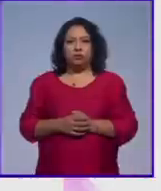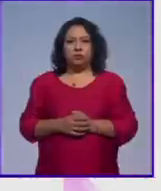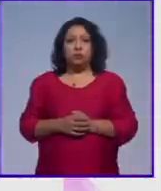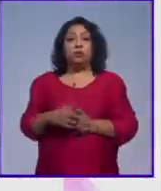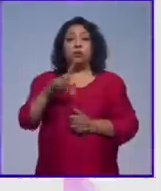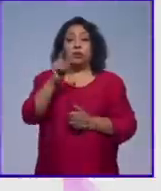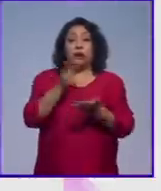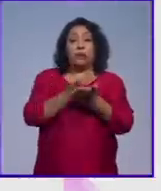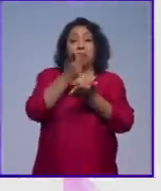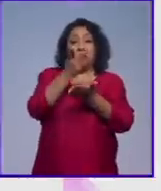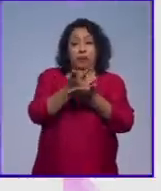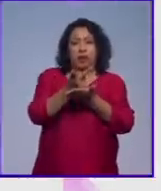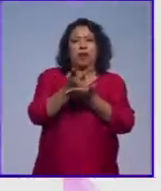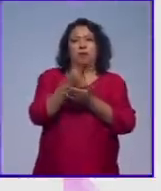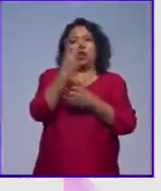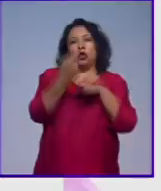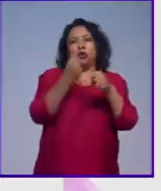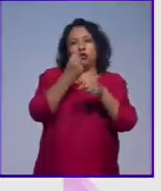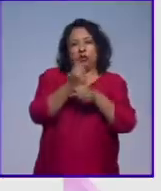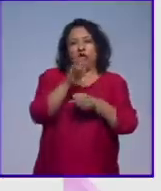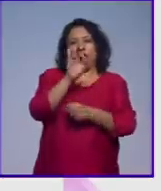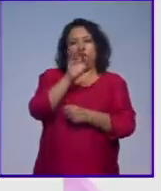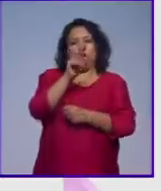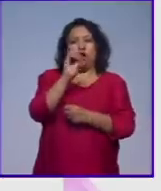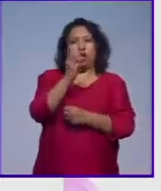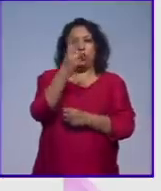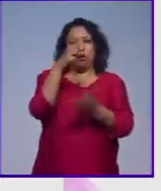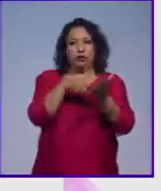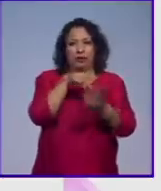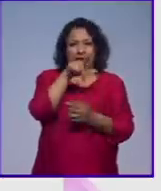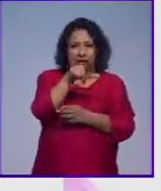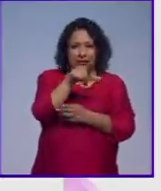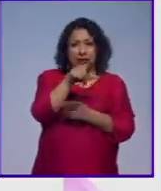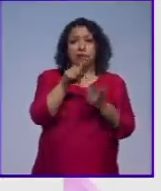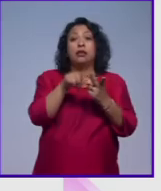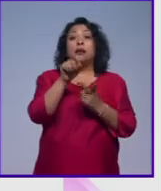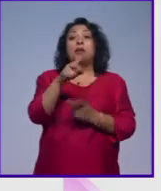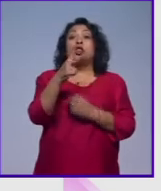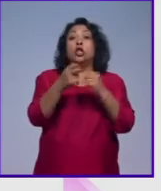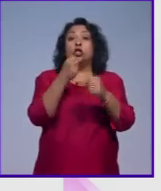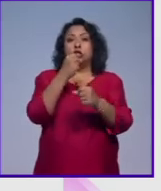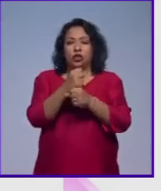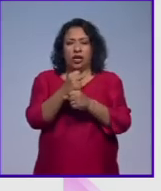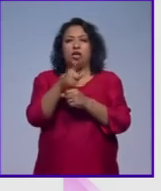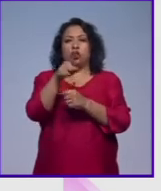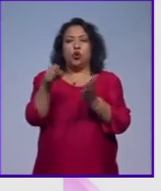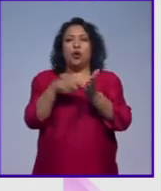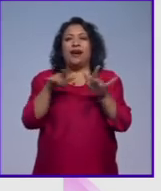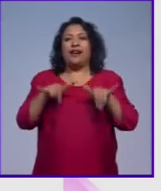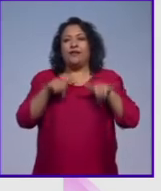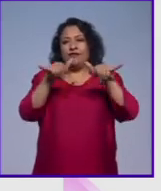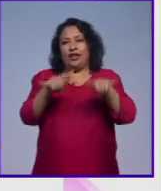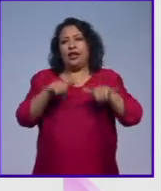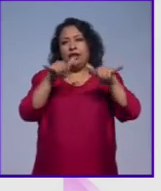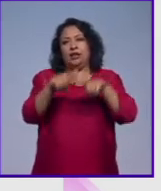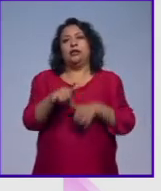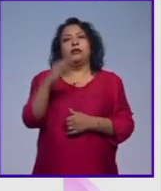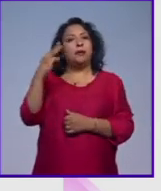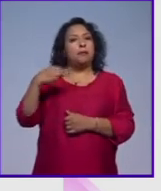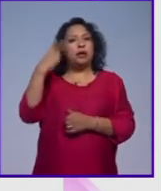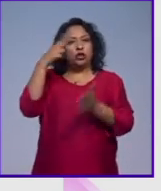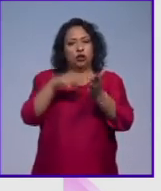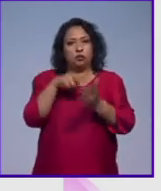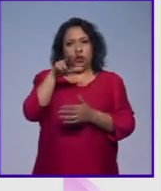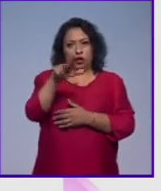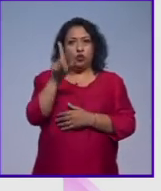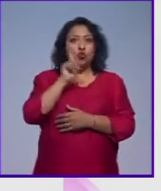Luego de obtener el premio de la Bienal de Florencia en octubre de 2017, y el de la Bienal de las Naciones en Venecia en marzo de 2018,